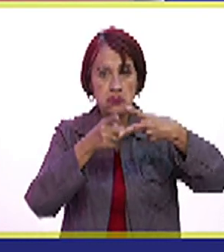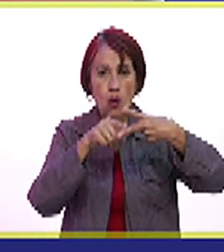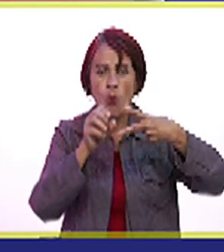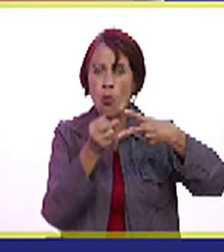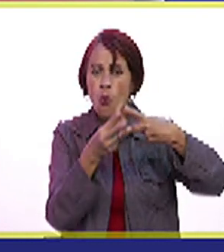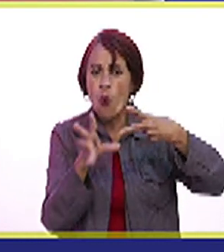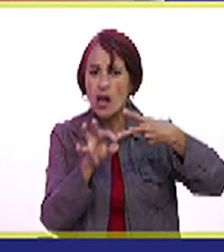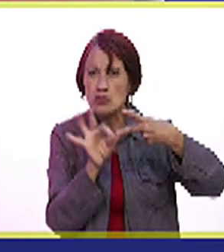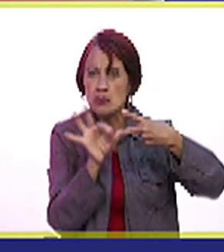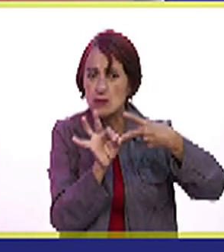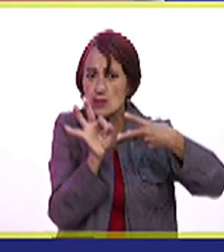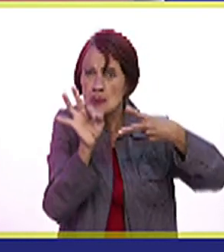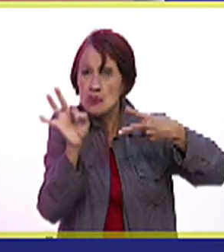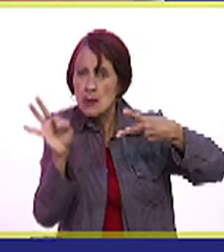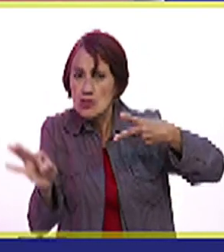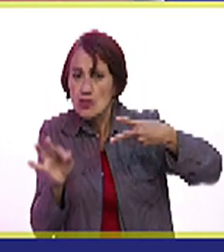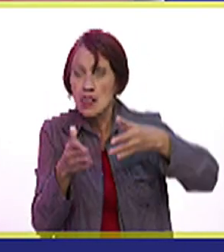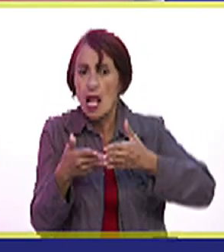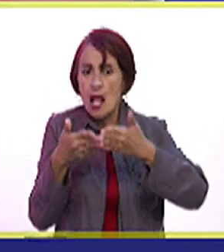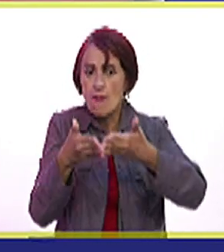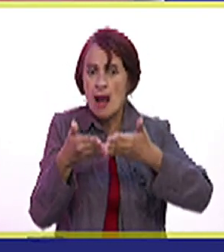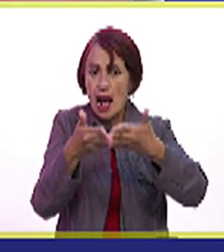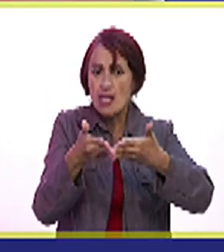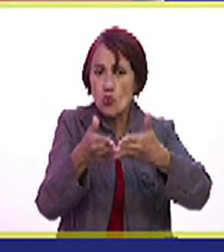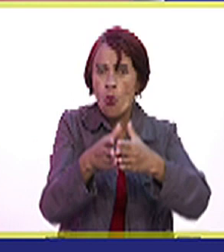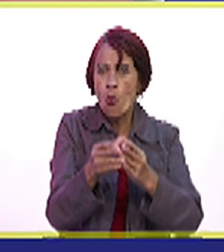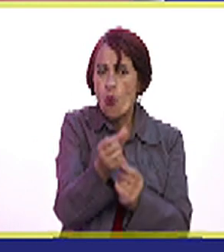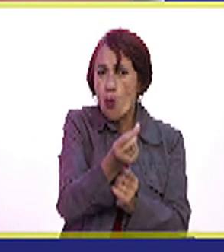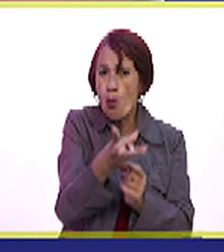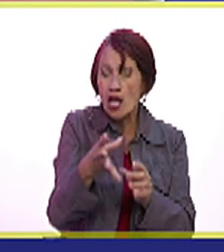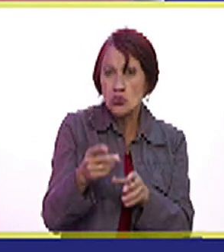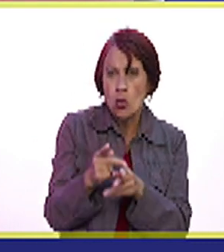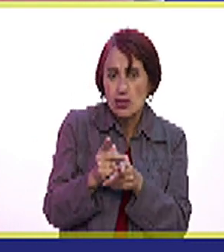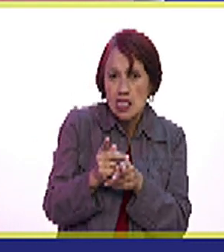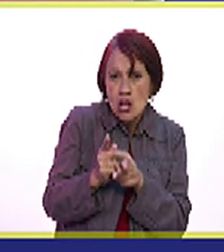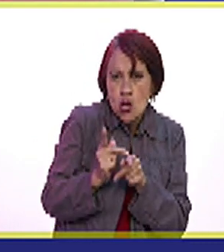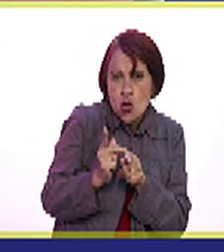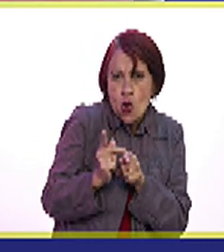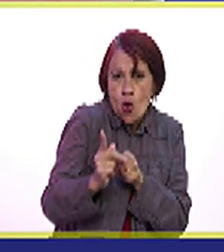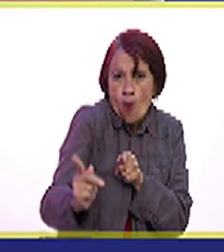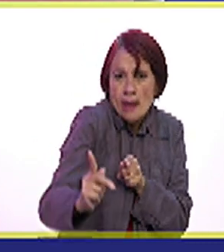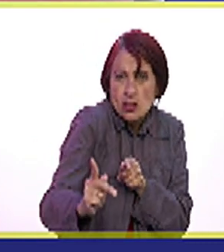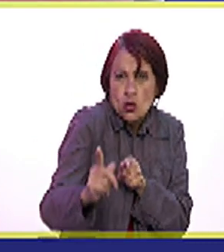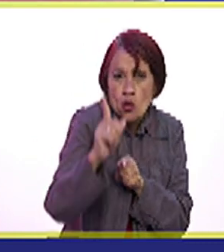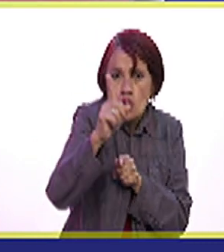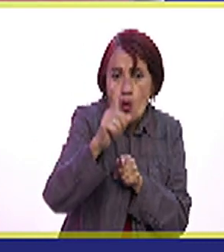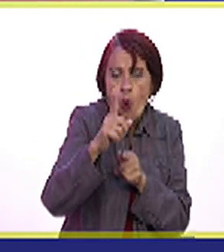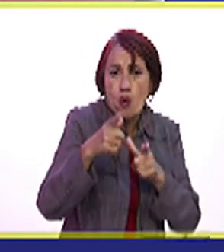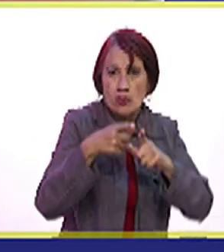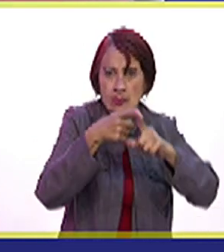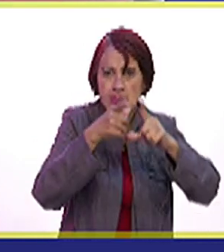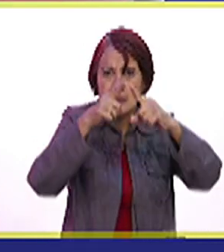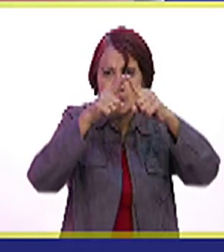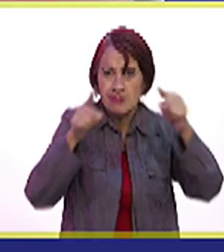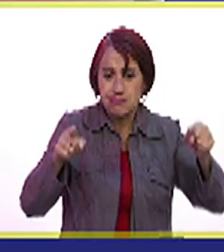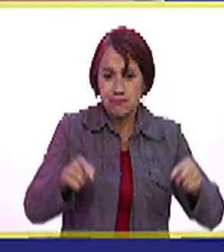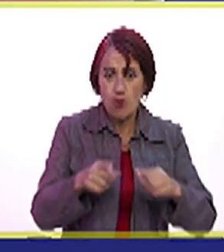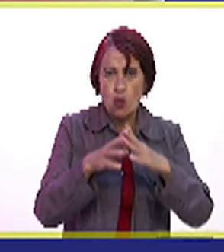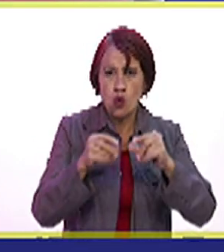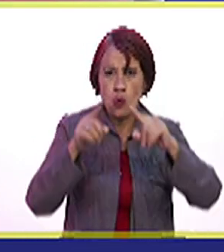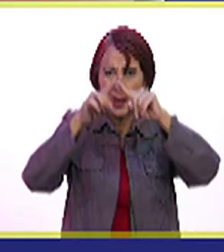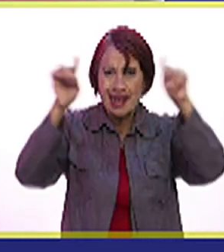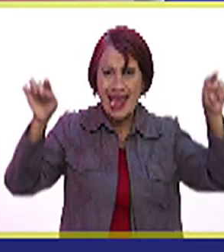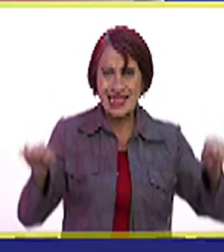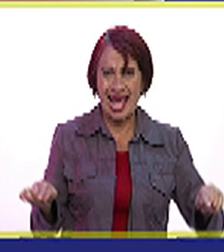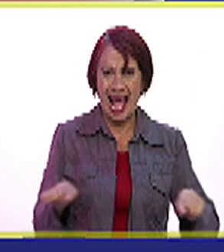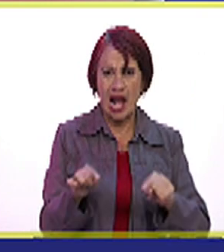del faro se encuentra el barco? Como mi compañero ya explicó, el lado más largo de un rectángulo es la hipotenusa y lo que está diagonal